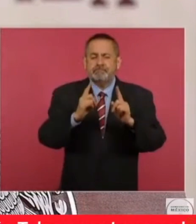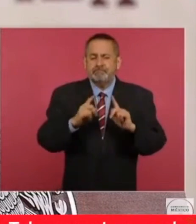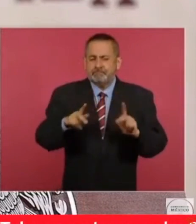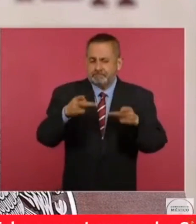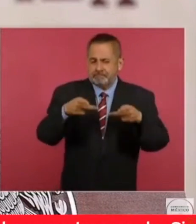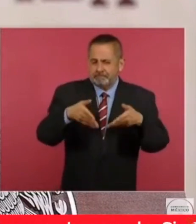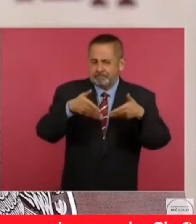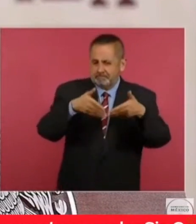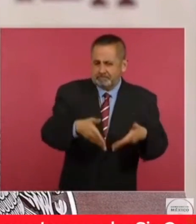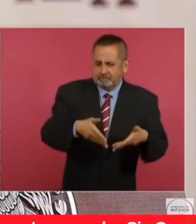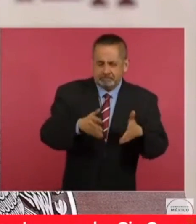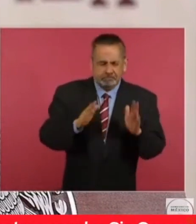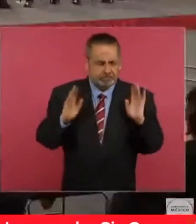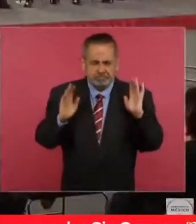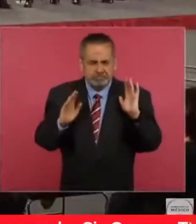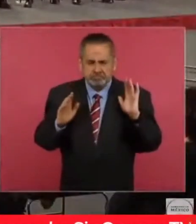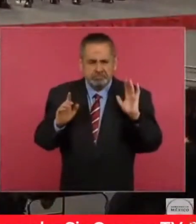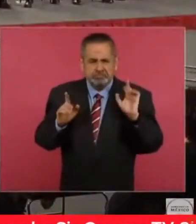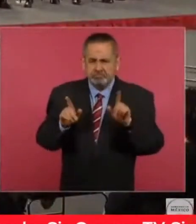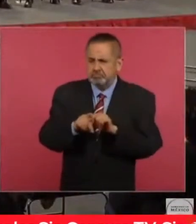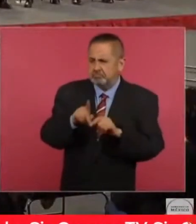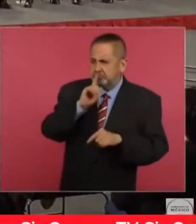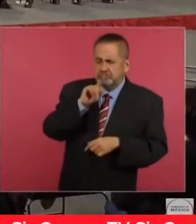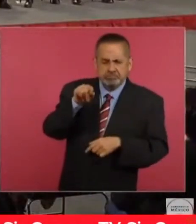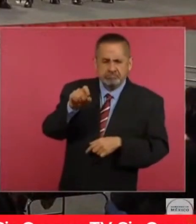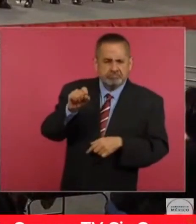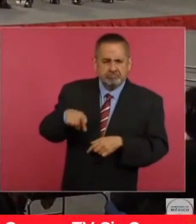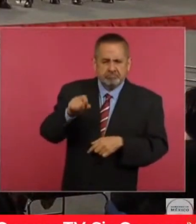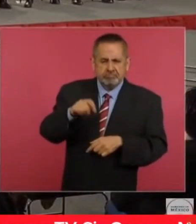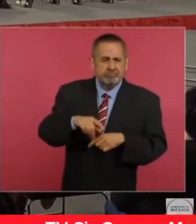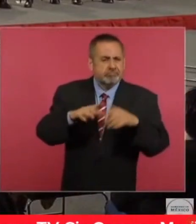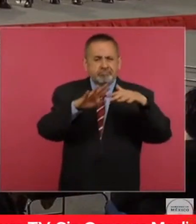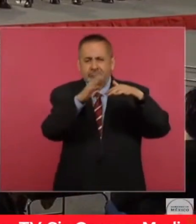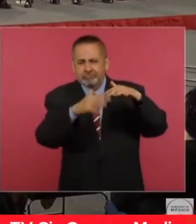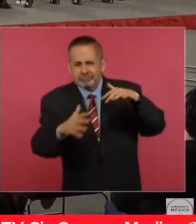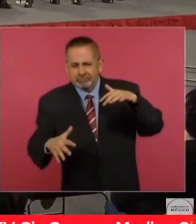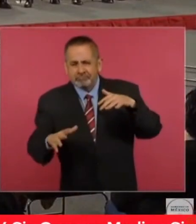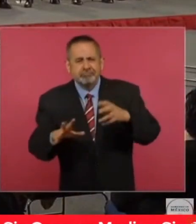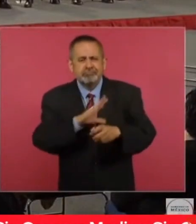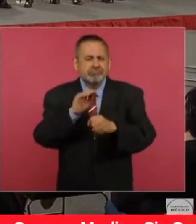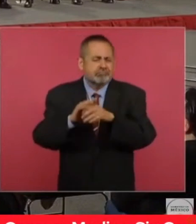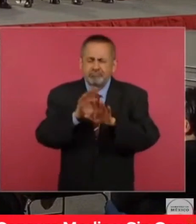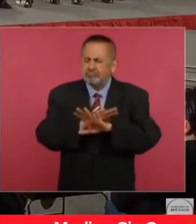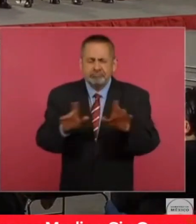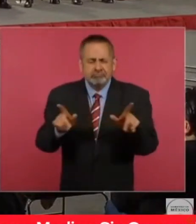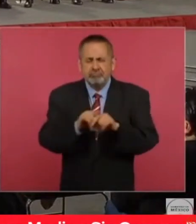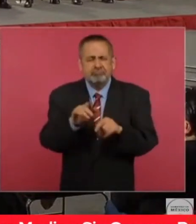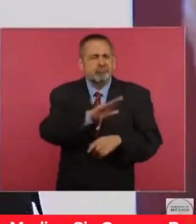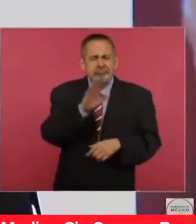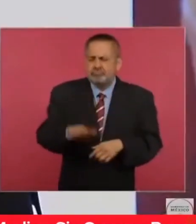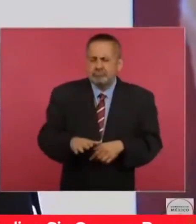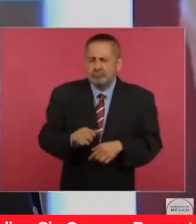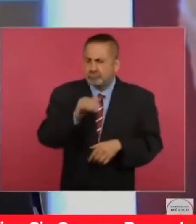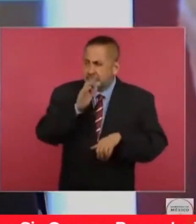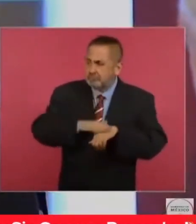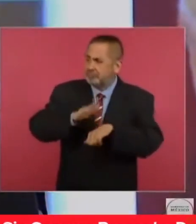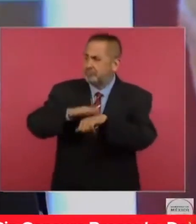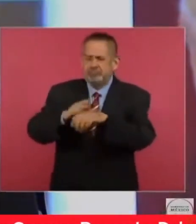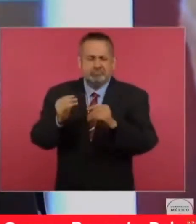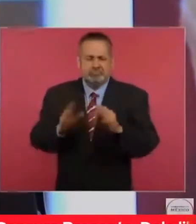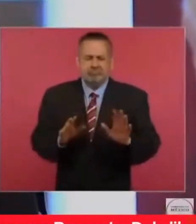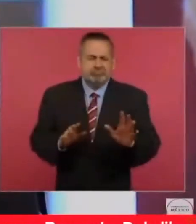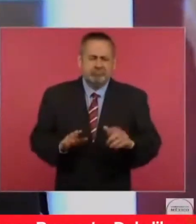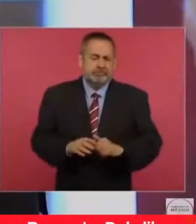no hay más víctimas de los vientos huracanados, deslaves o inundaciones. Pero de mala